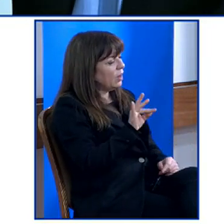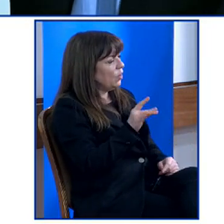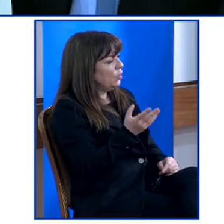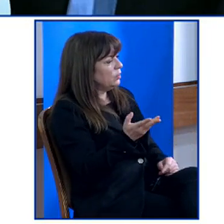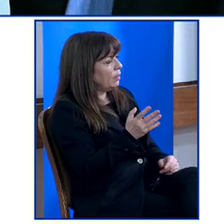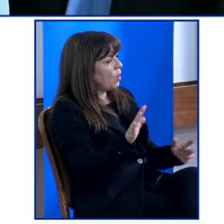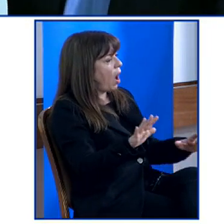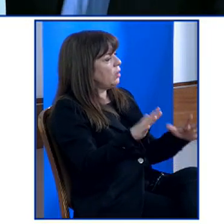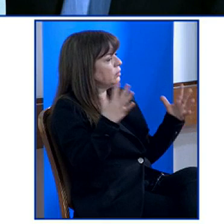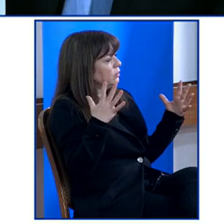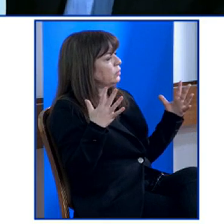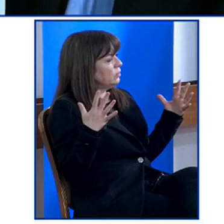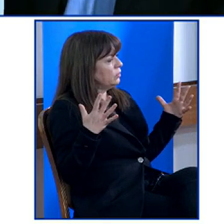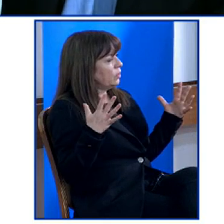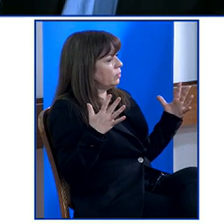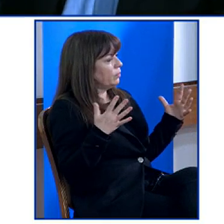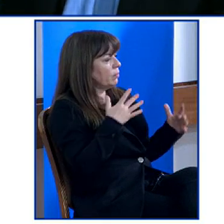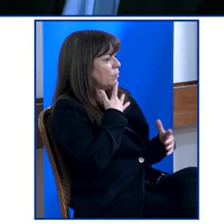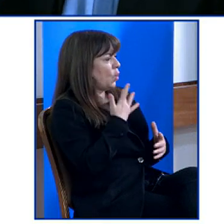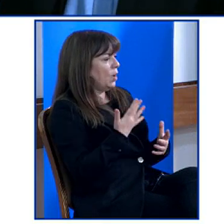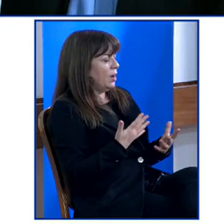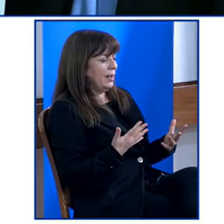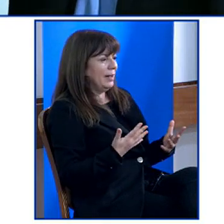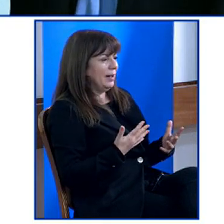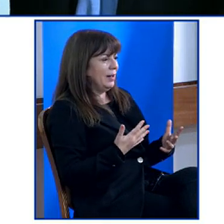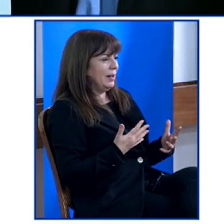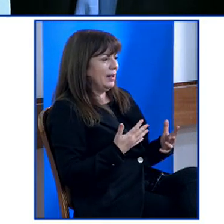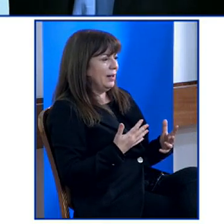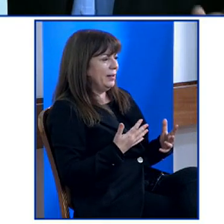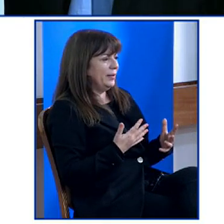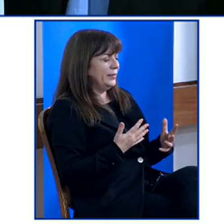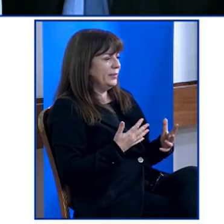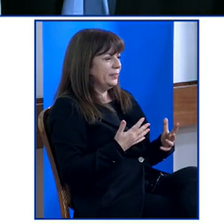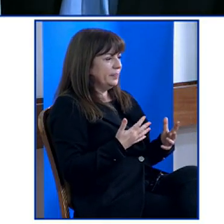una sorpresa, porque lo